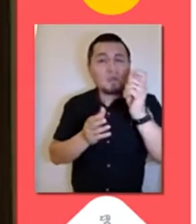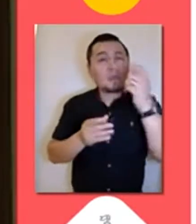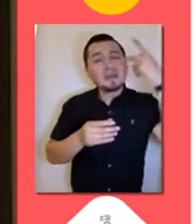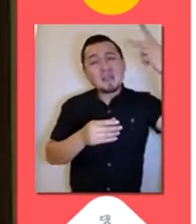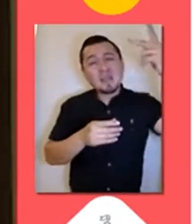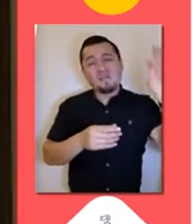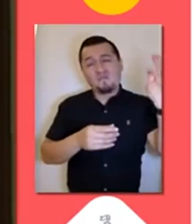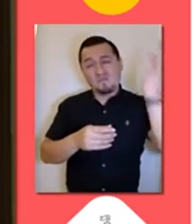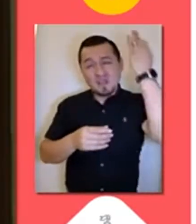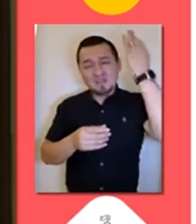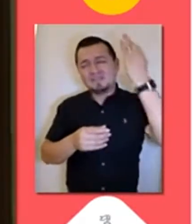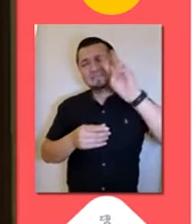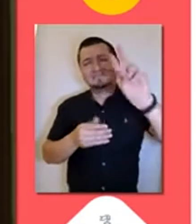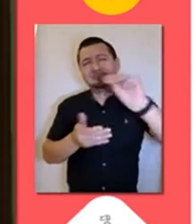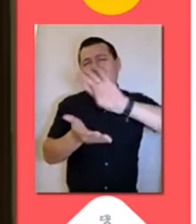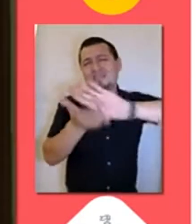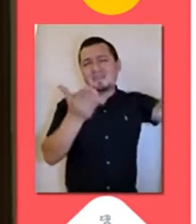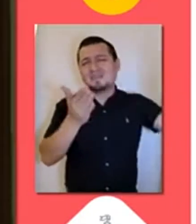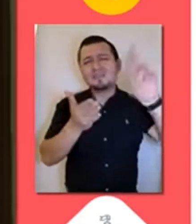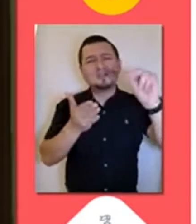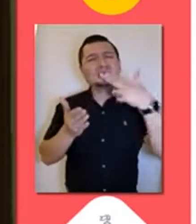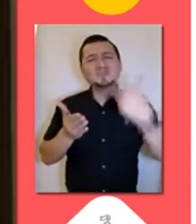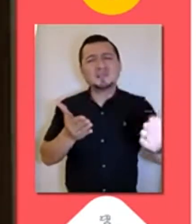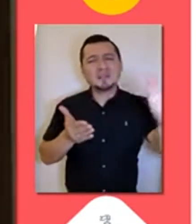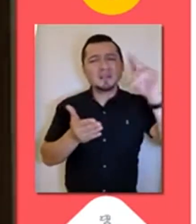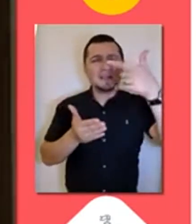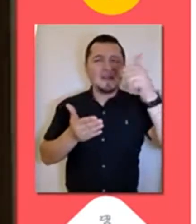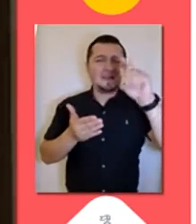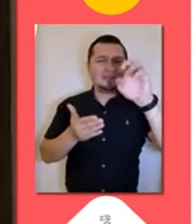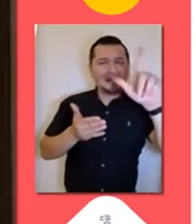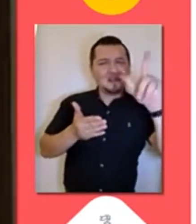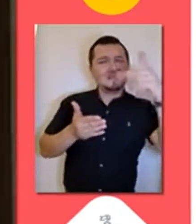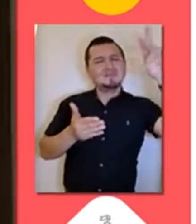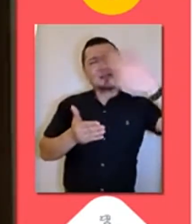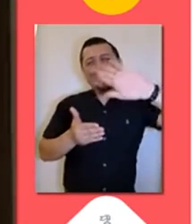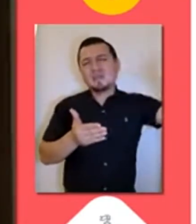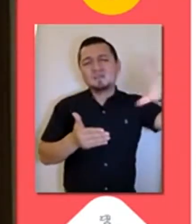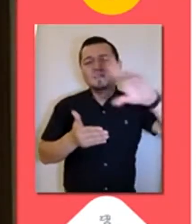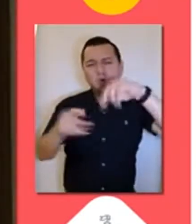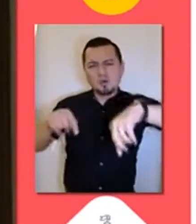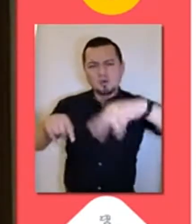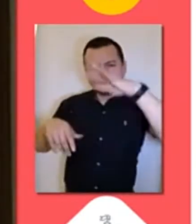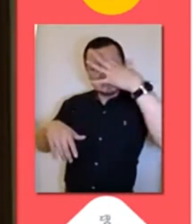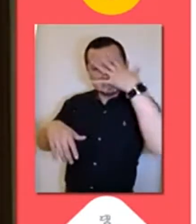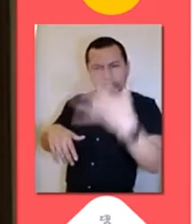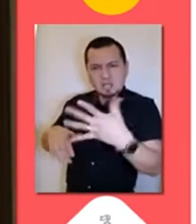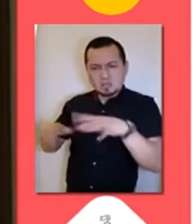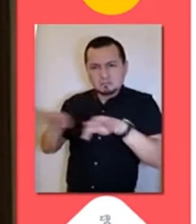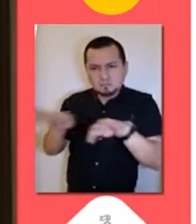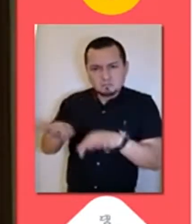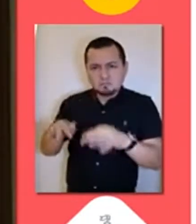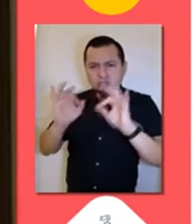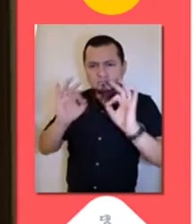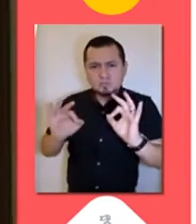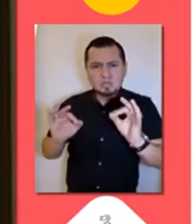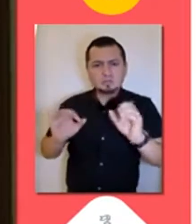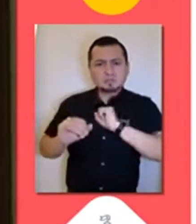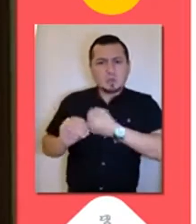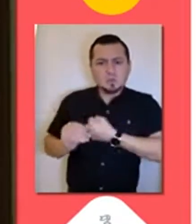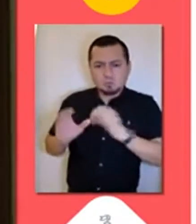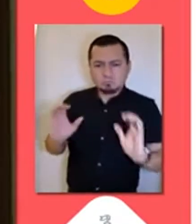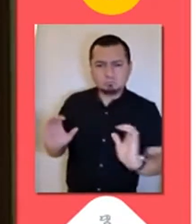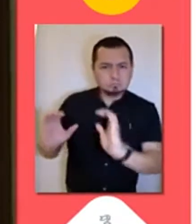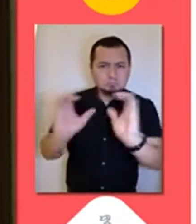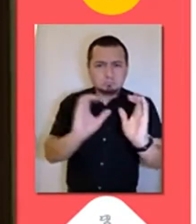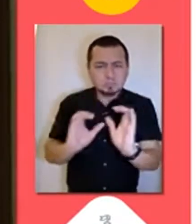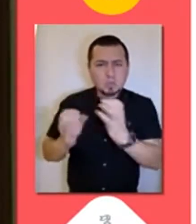semáforo nacional, sino en función de indicadores que vamos a construir de manera puntual, de manera expresa, para el tema educativo. Ese es un acuerdo